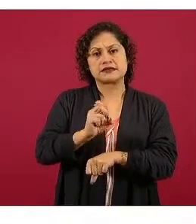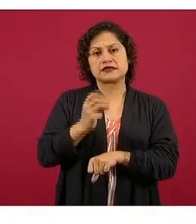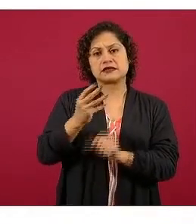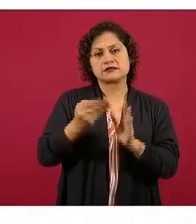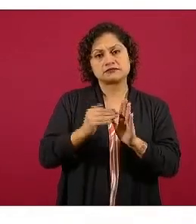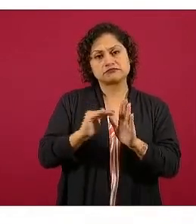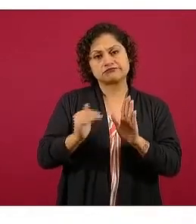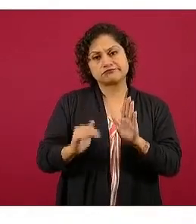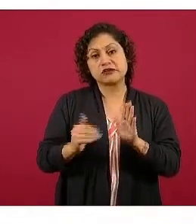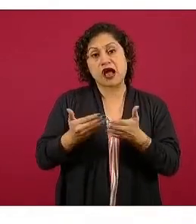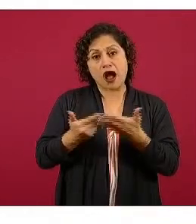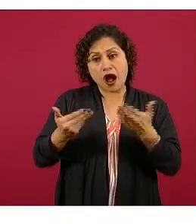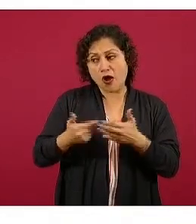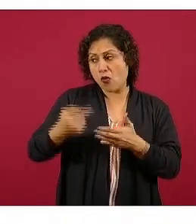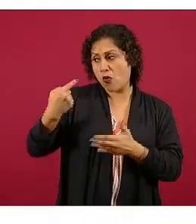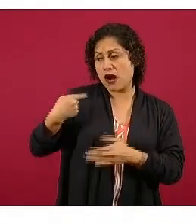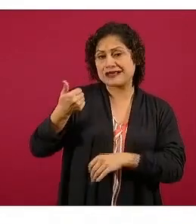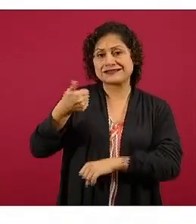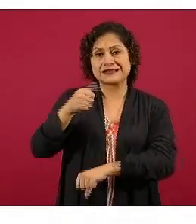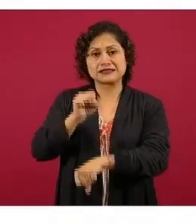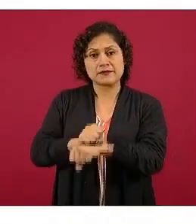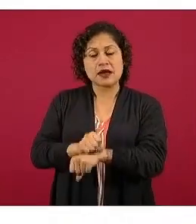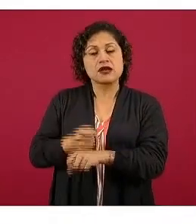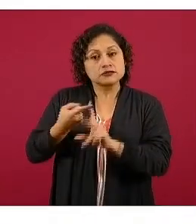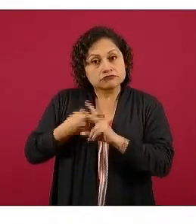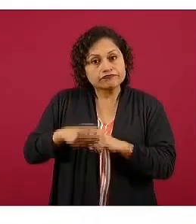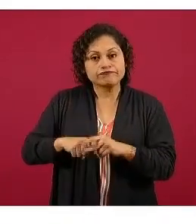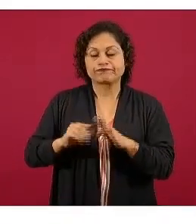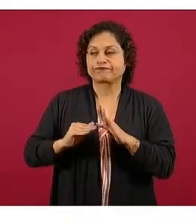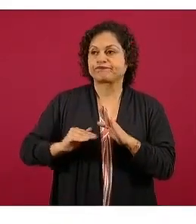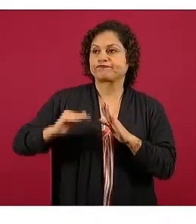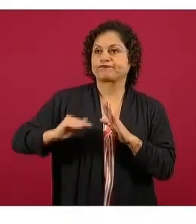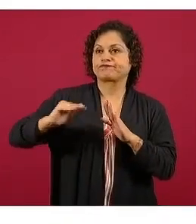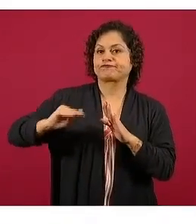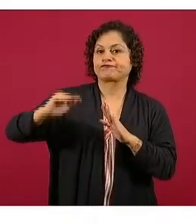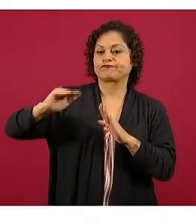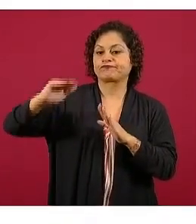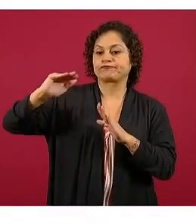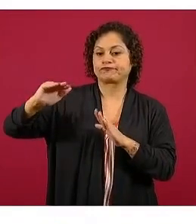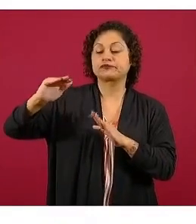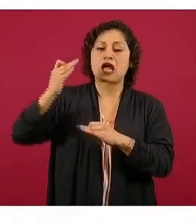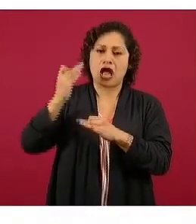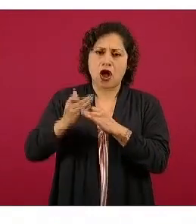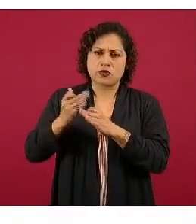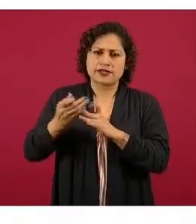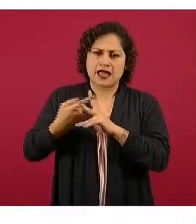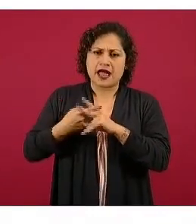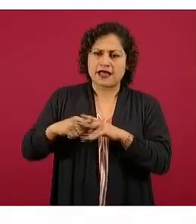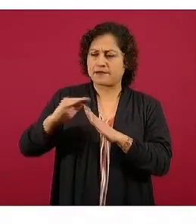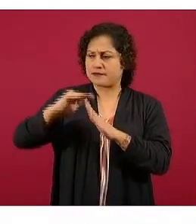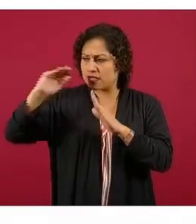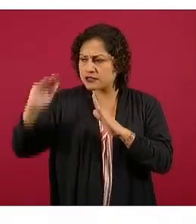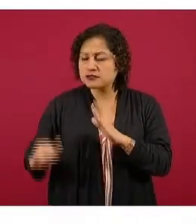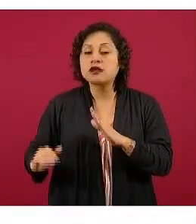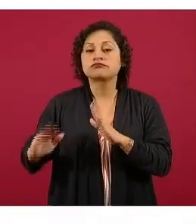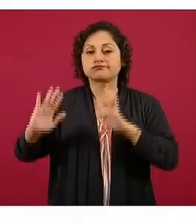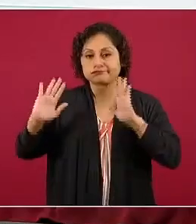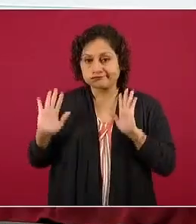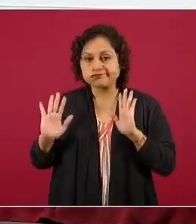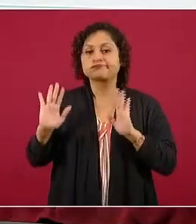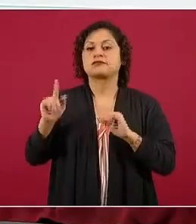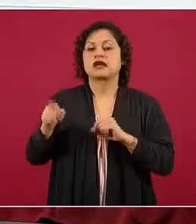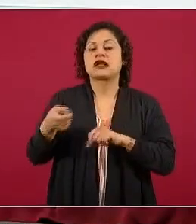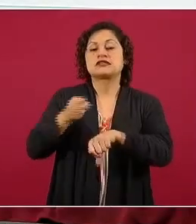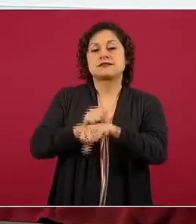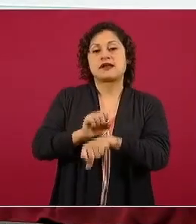ahorita lleva ya 6 semanas que tiene un ascenso, aunque está abriendo con un descenso en la última semana de la 48 con respecto a la